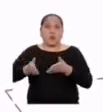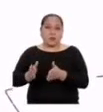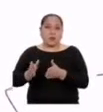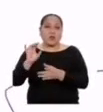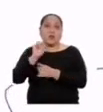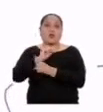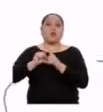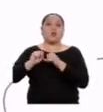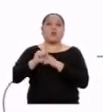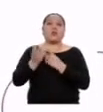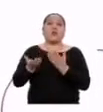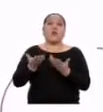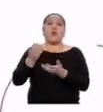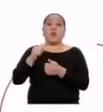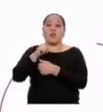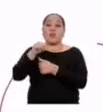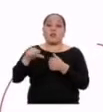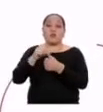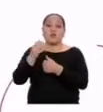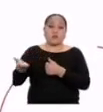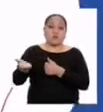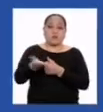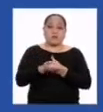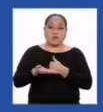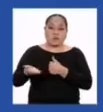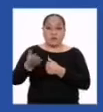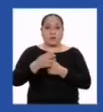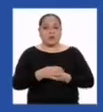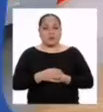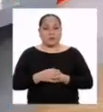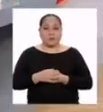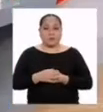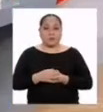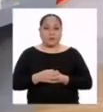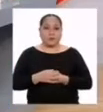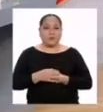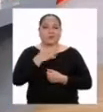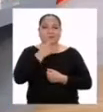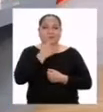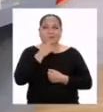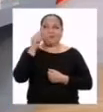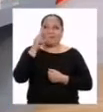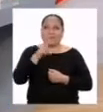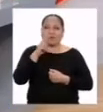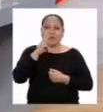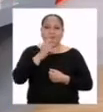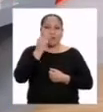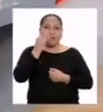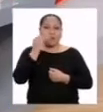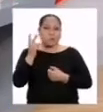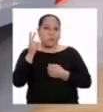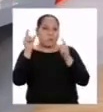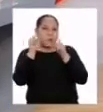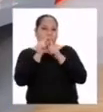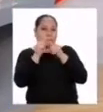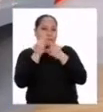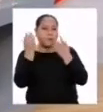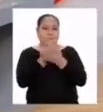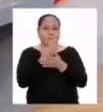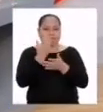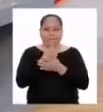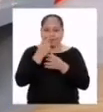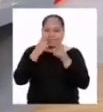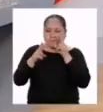sociocultural, que interactúan entre sí. Ya veo, hay algunos términos nuevos que llaman